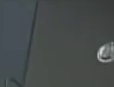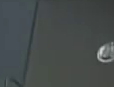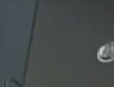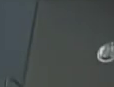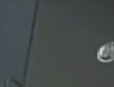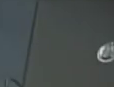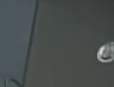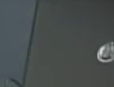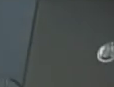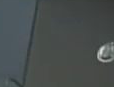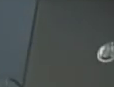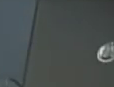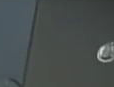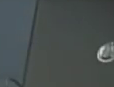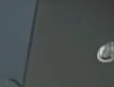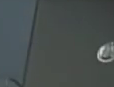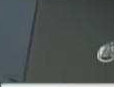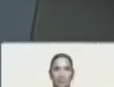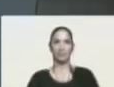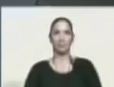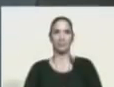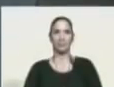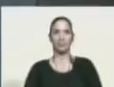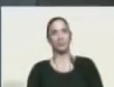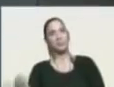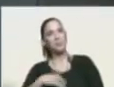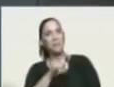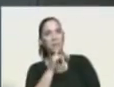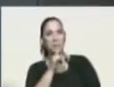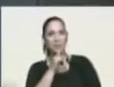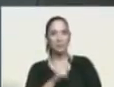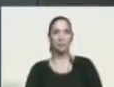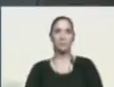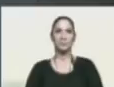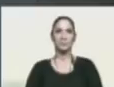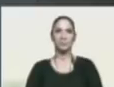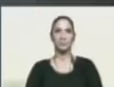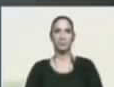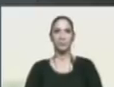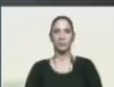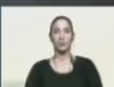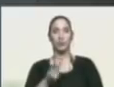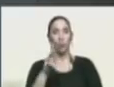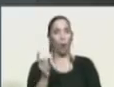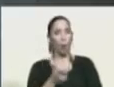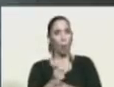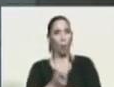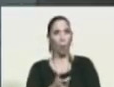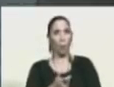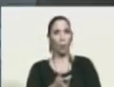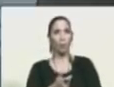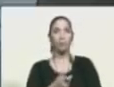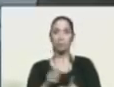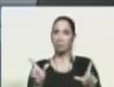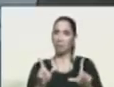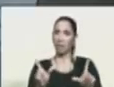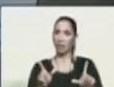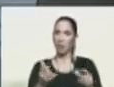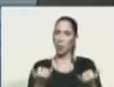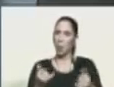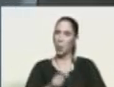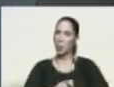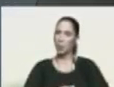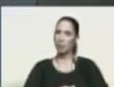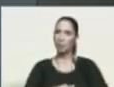Estamos de vuelta con mucha más información a través de la noticia meridiana, este 2 de agosto. Bastante movida nuestra pantalla y a esta hora vamos a ver lo